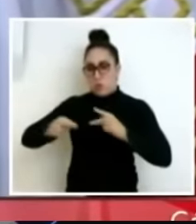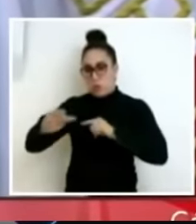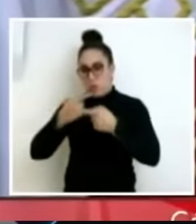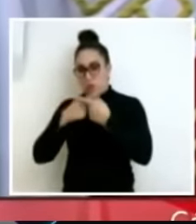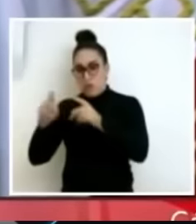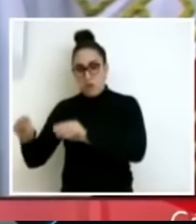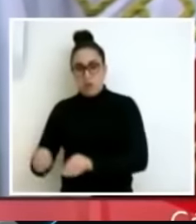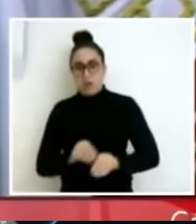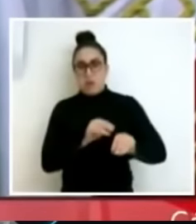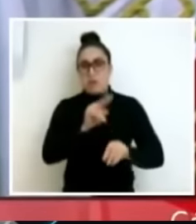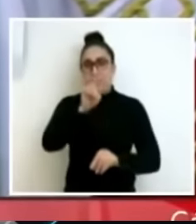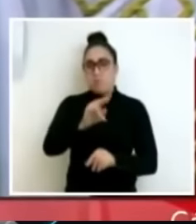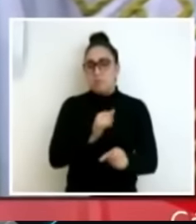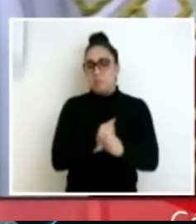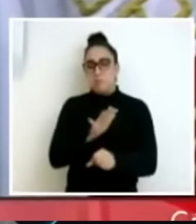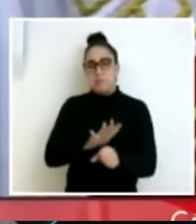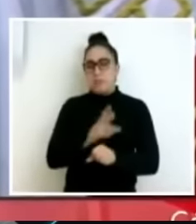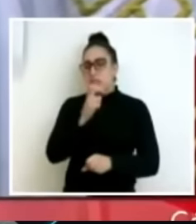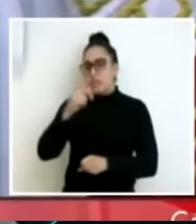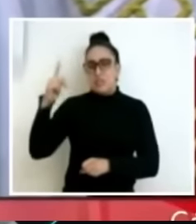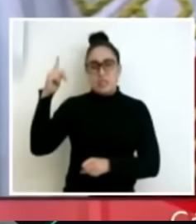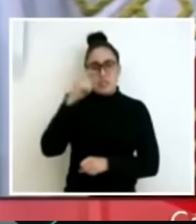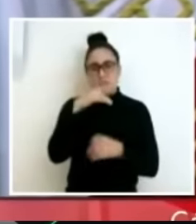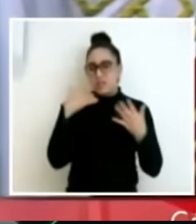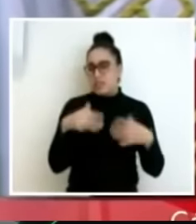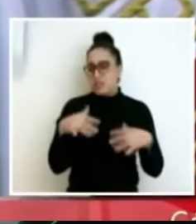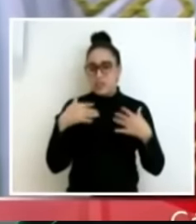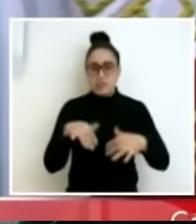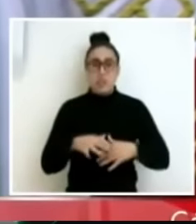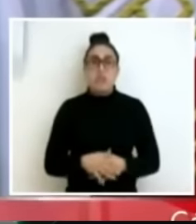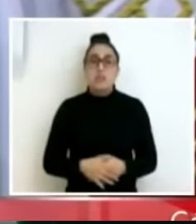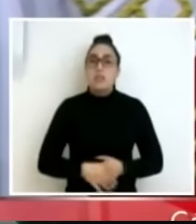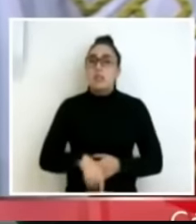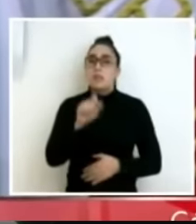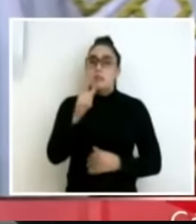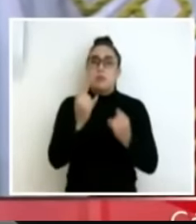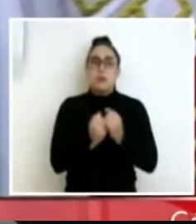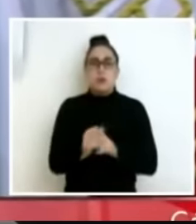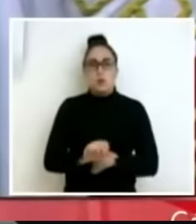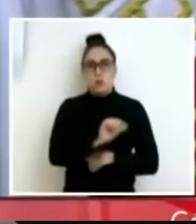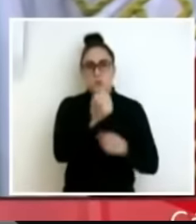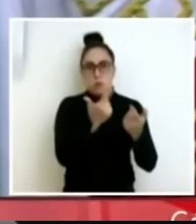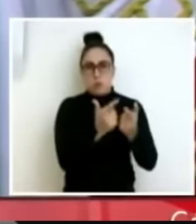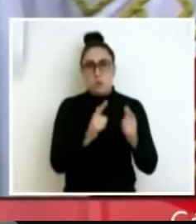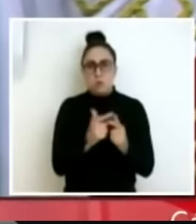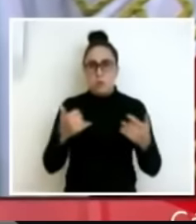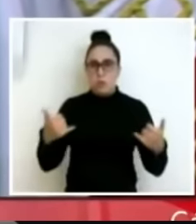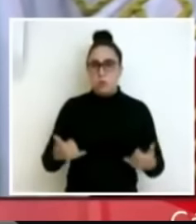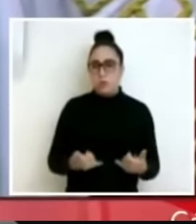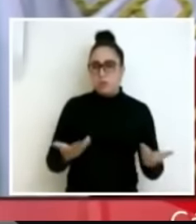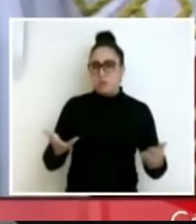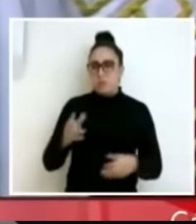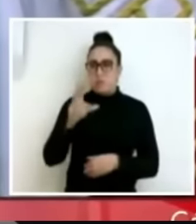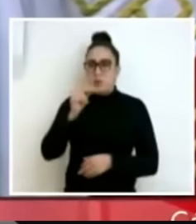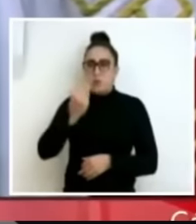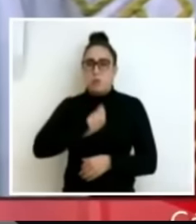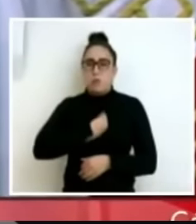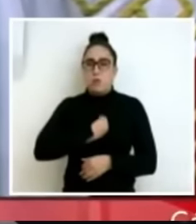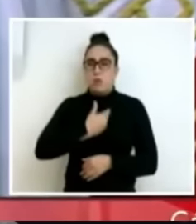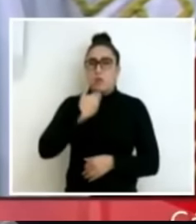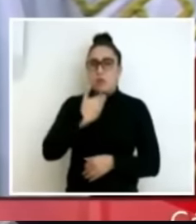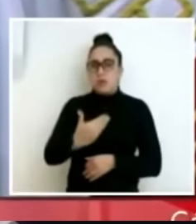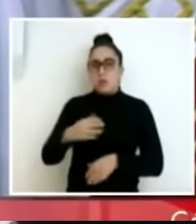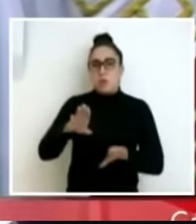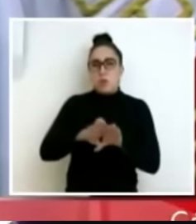lleguen a ser juzgadores. Y también son intolerantes al punto de la violencia.